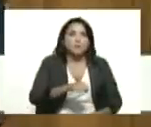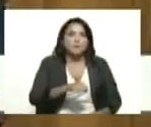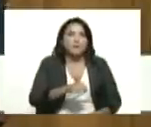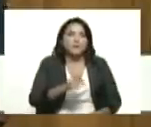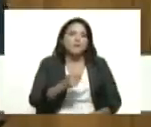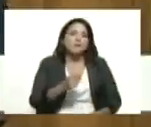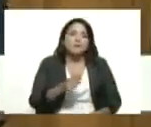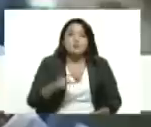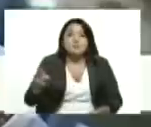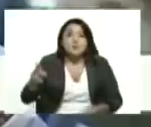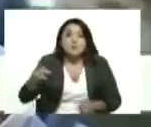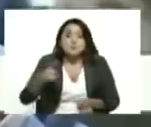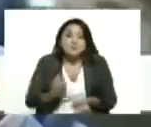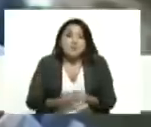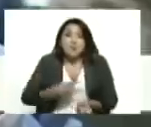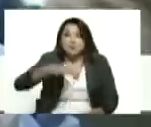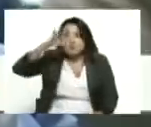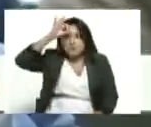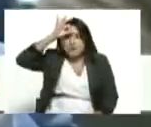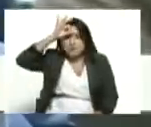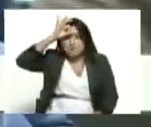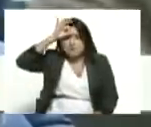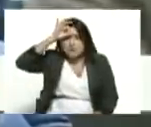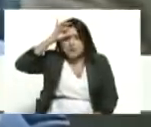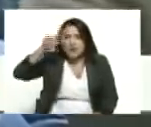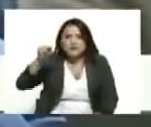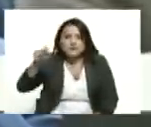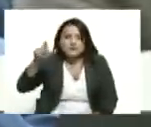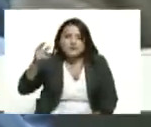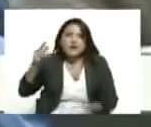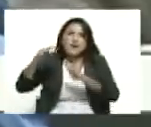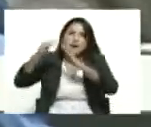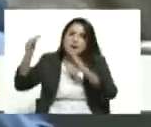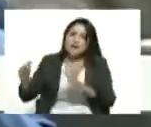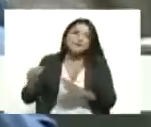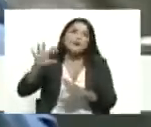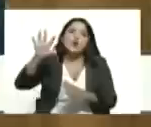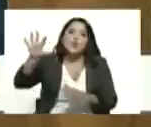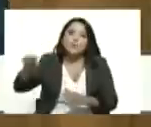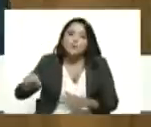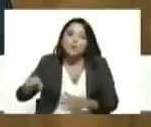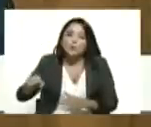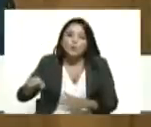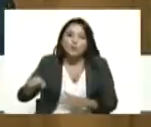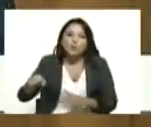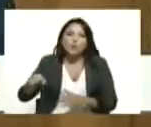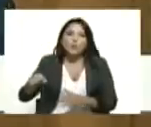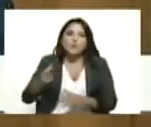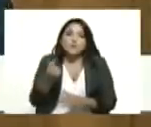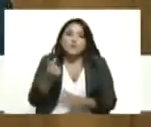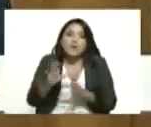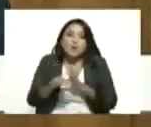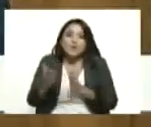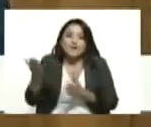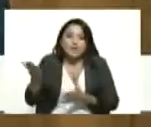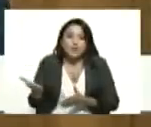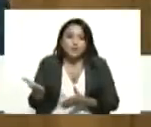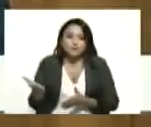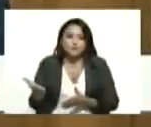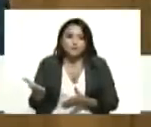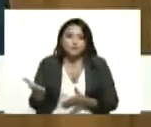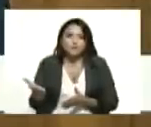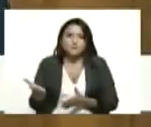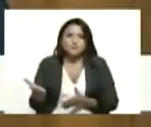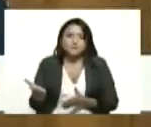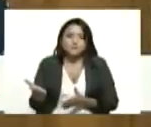nada, ¿verdad? Y Suárez Churio compró la casa sin saber que la otra casa era